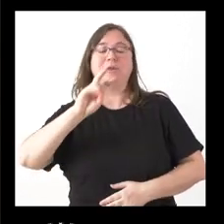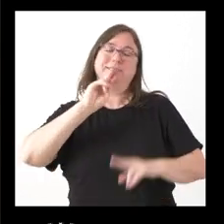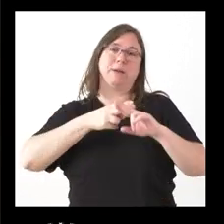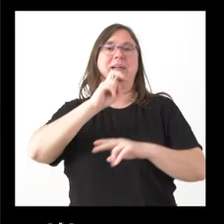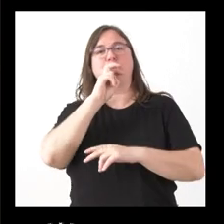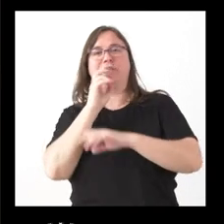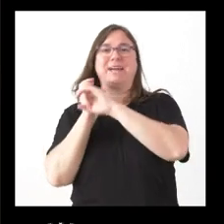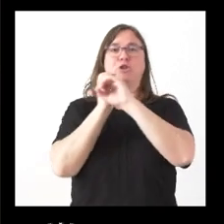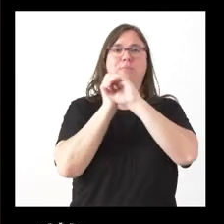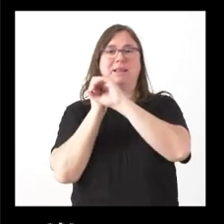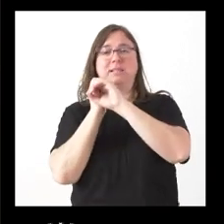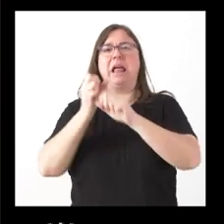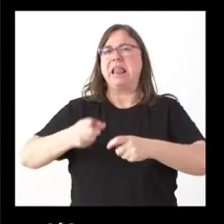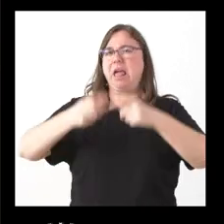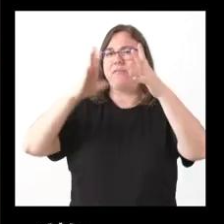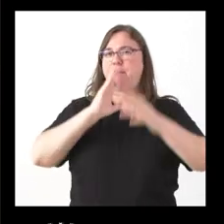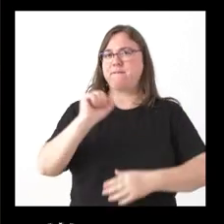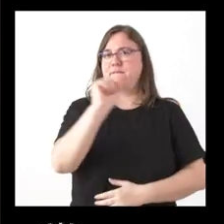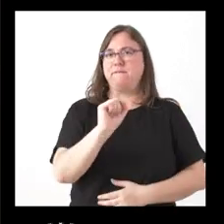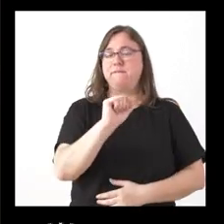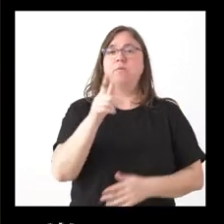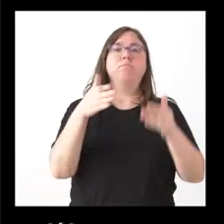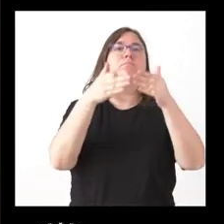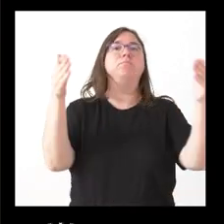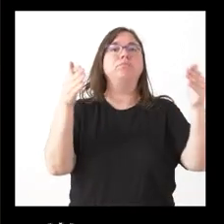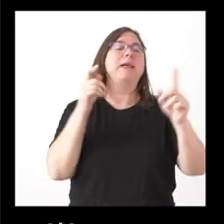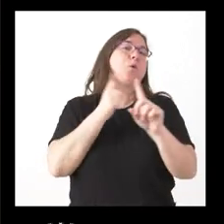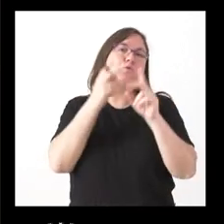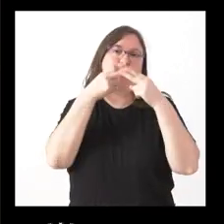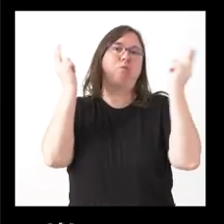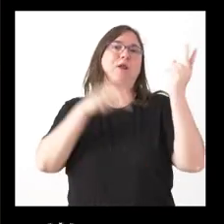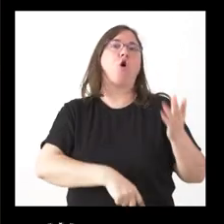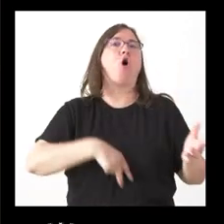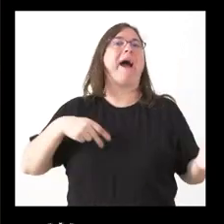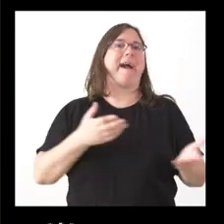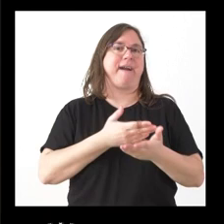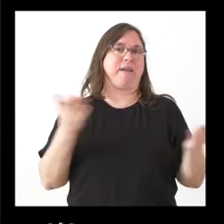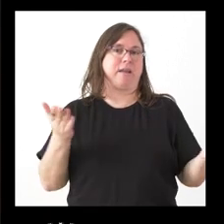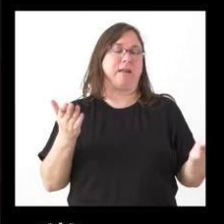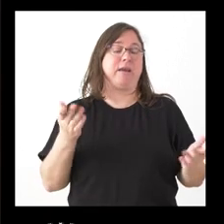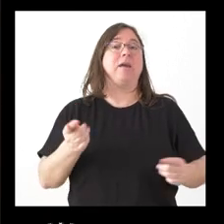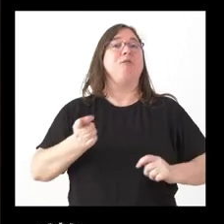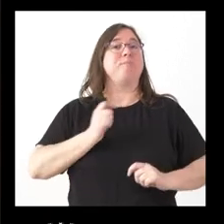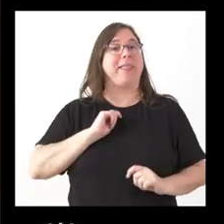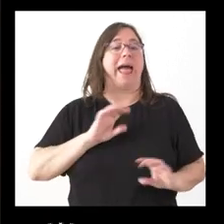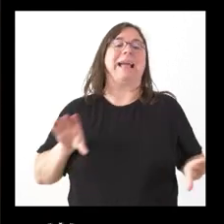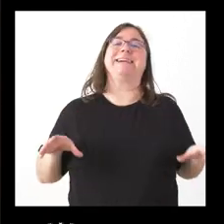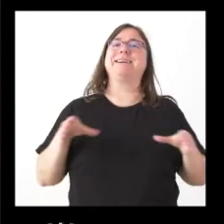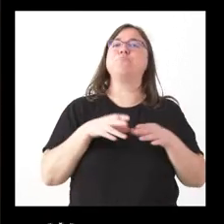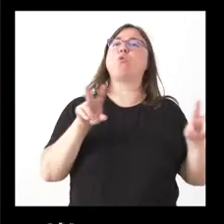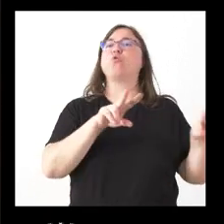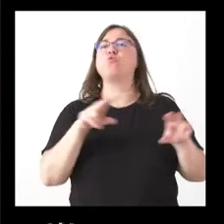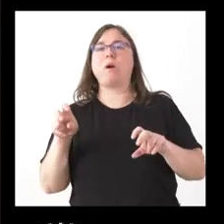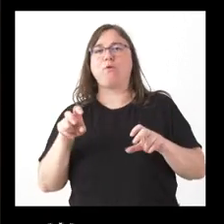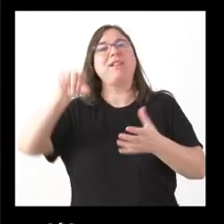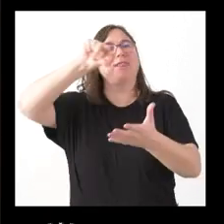en ese edificio fantástico que se ha abierto a un uso público general y que ha permitido tener un nuevo equipamiento muy relevante en